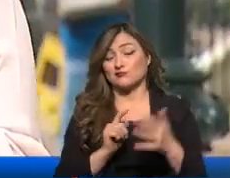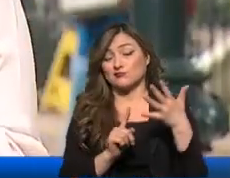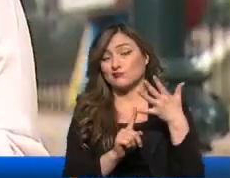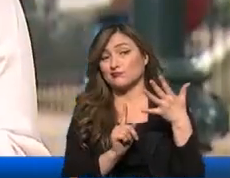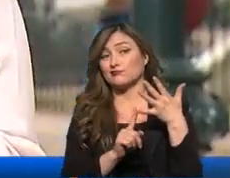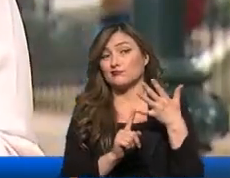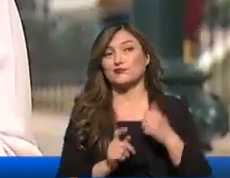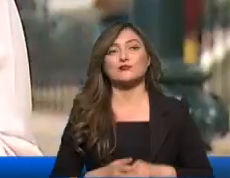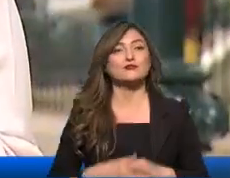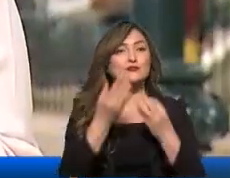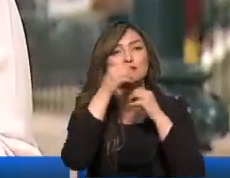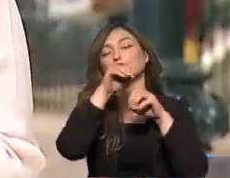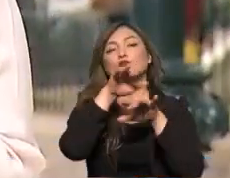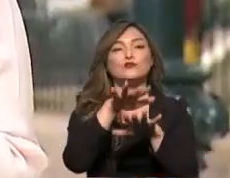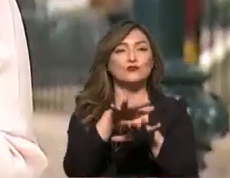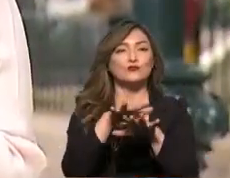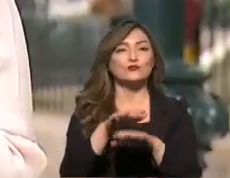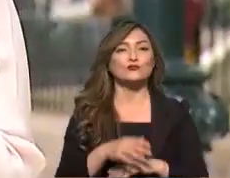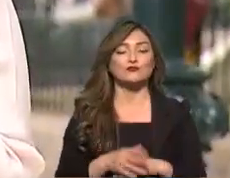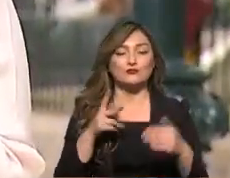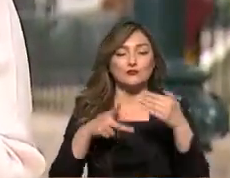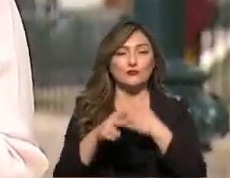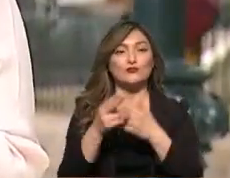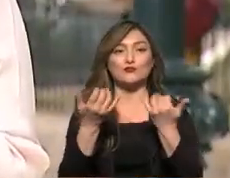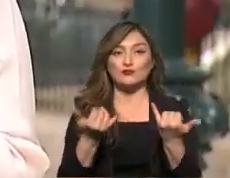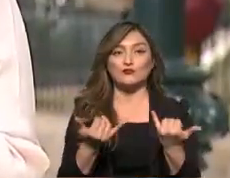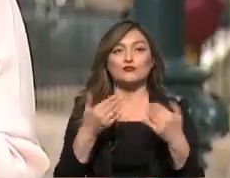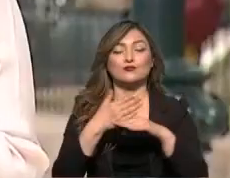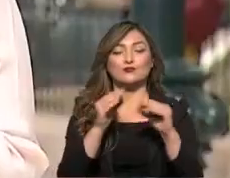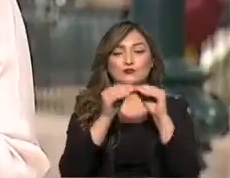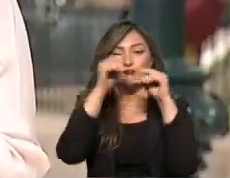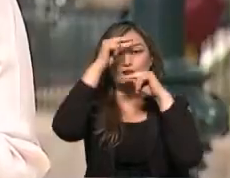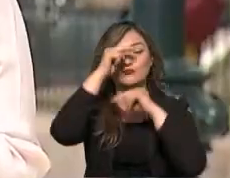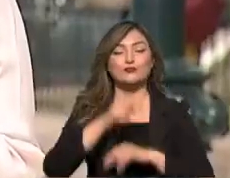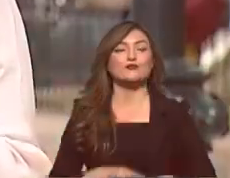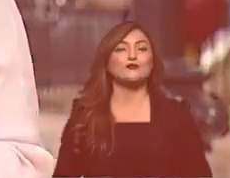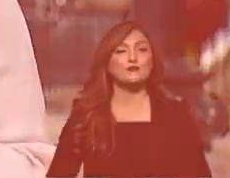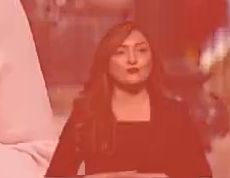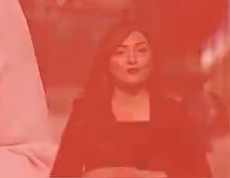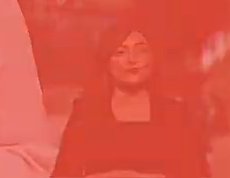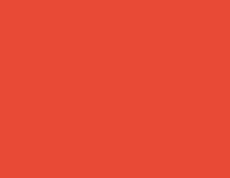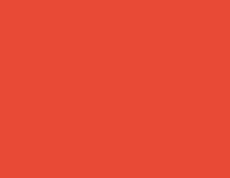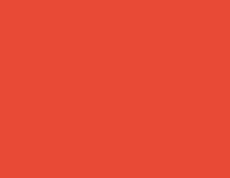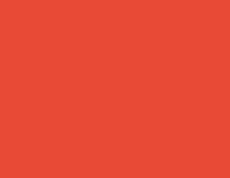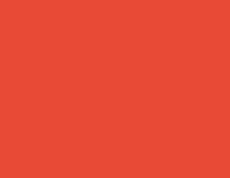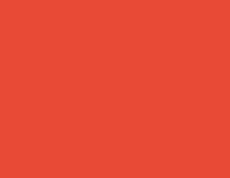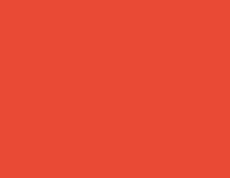lugar. Con esta información me despido y nos vamos a un corte comercial. Luego seguimos con más de 24 horas.